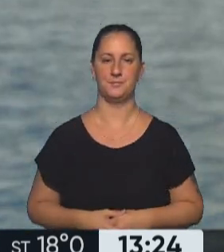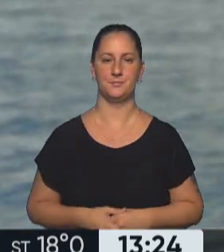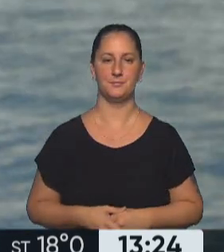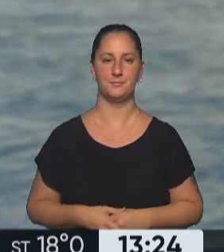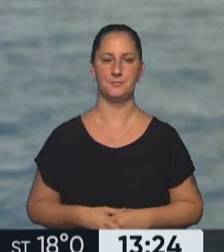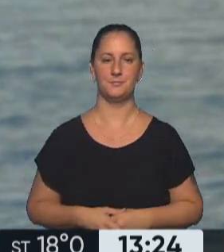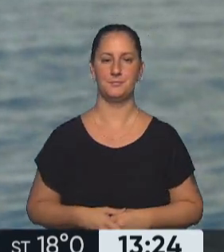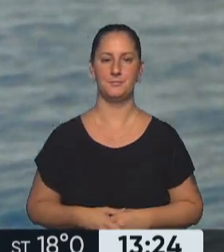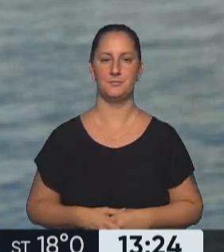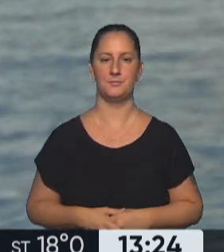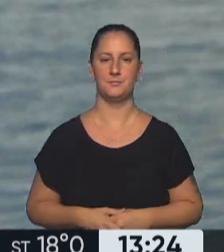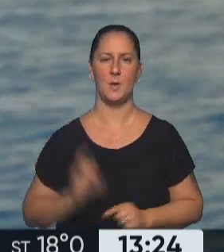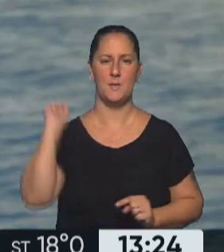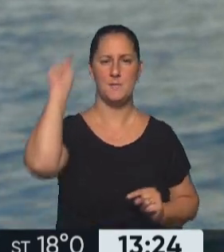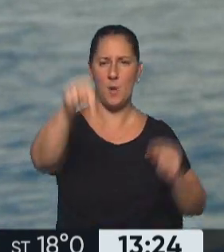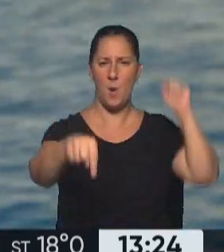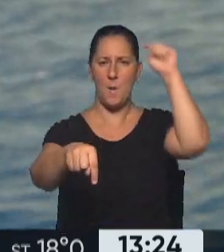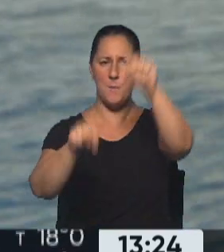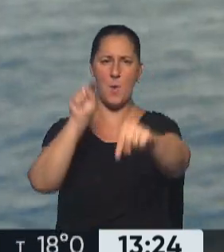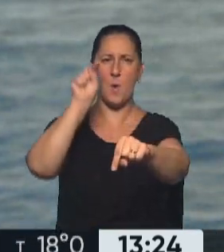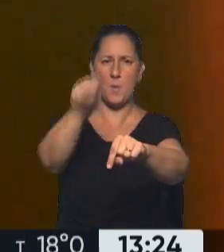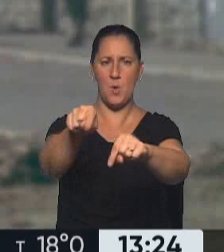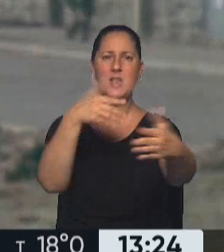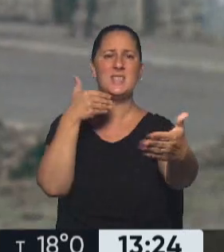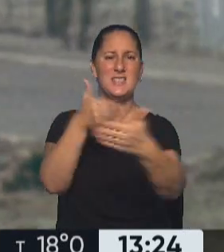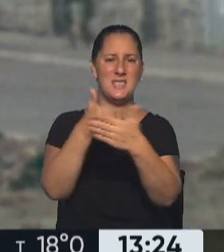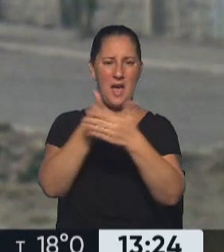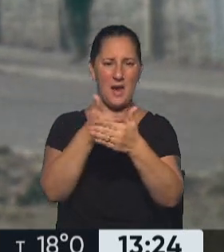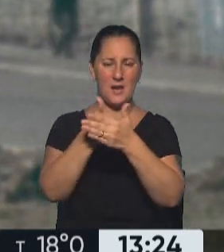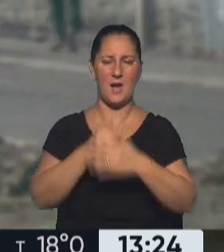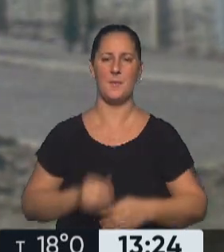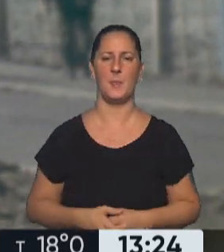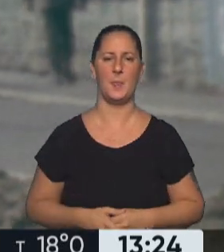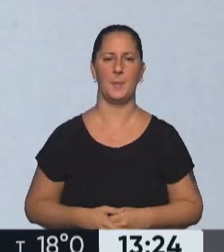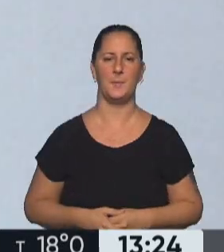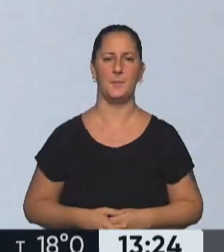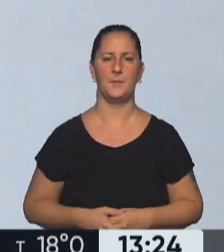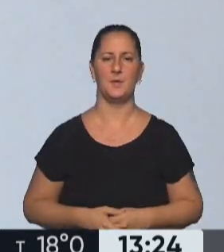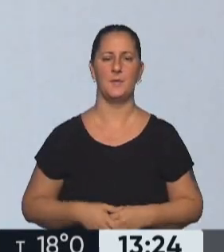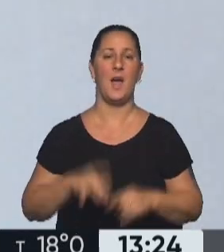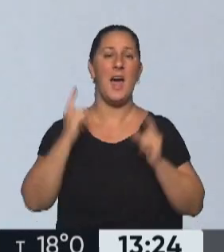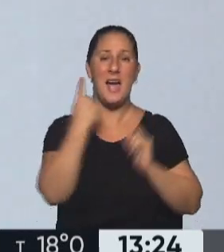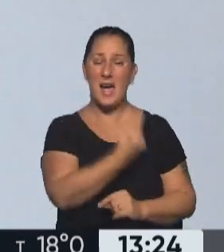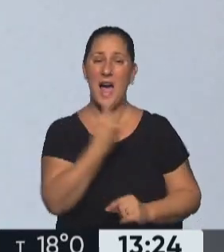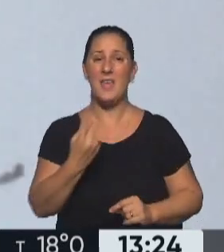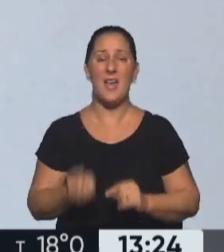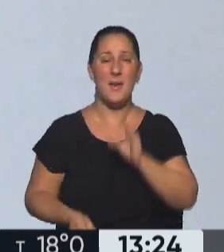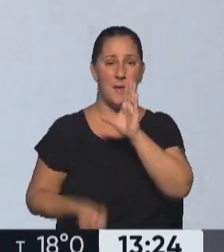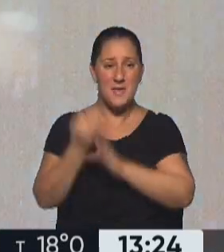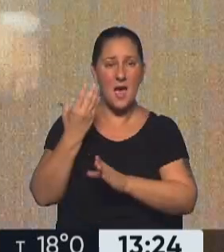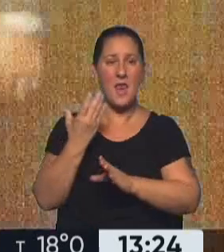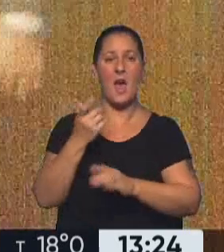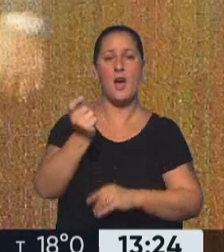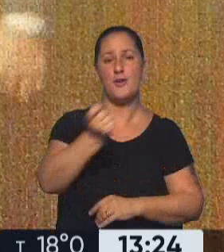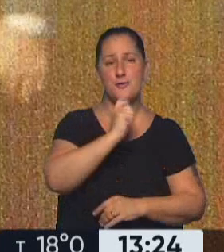Nuevos impactos en el mismo lugar, esta vez mucho más cerca de la casa del gobernador. Sin movilidad propia cada mañana, salir a hacer una